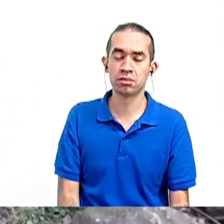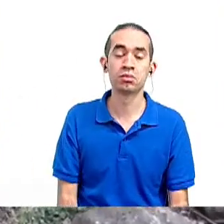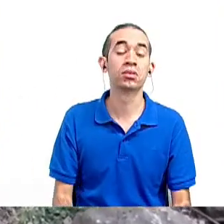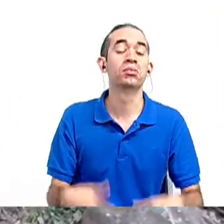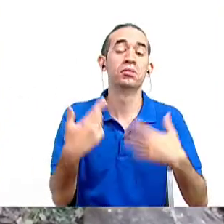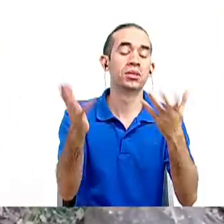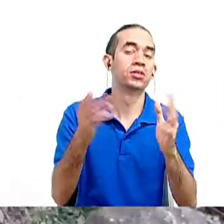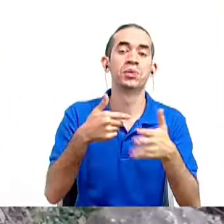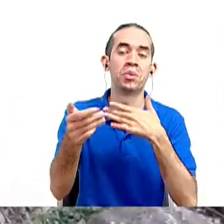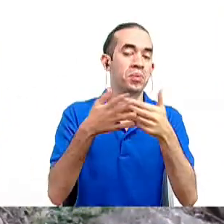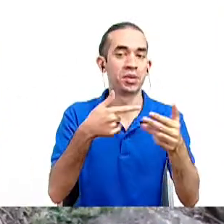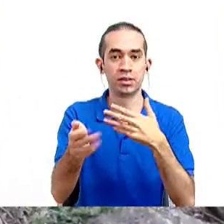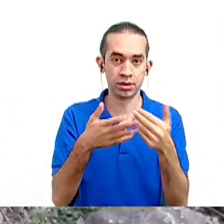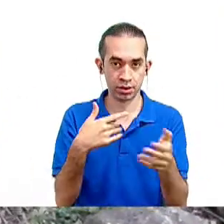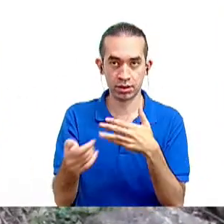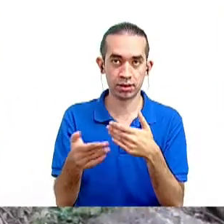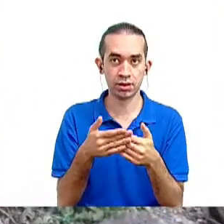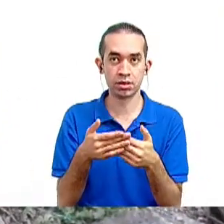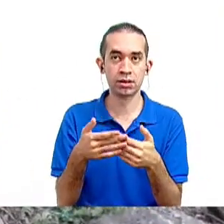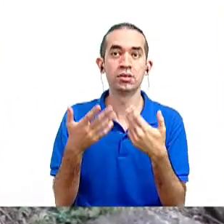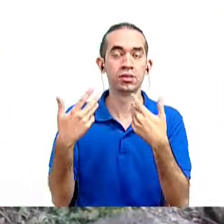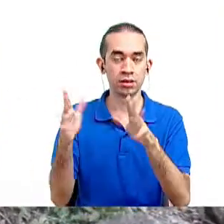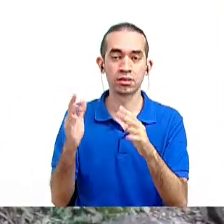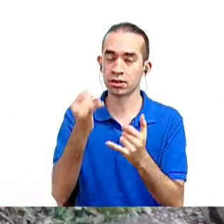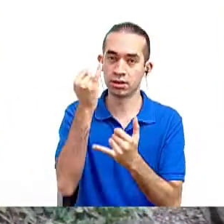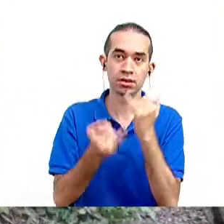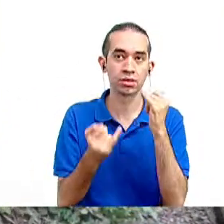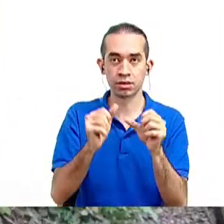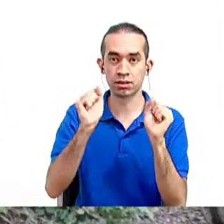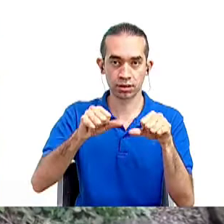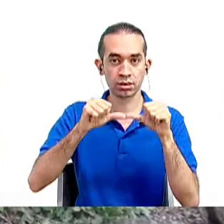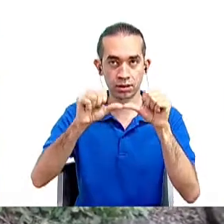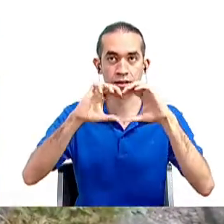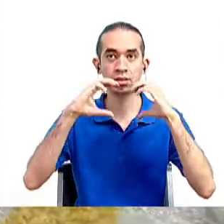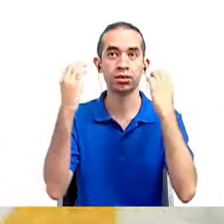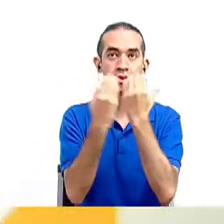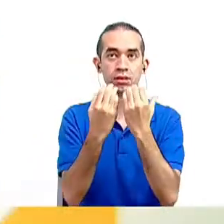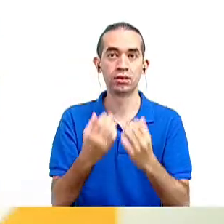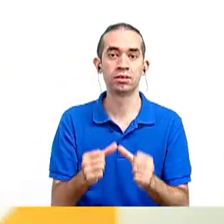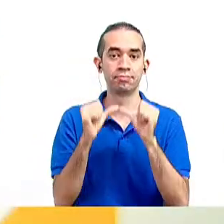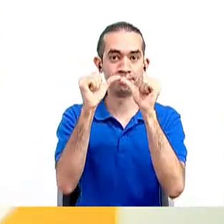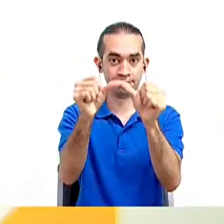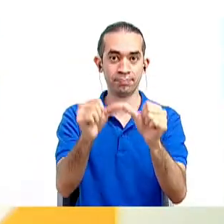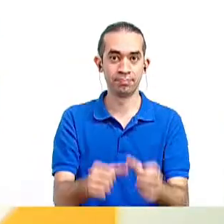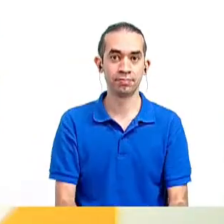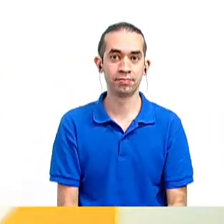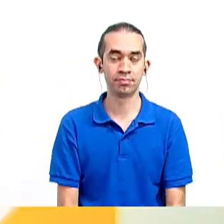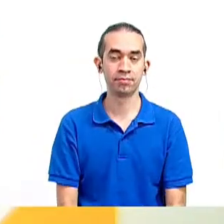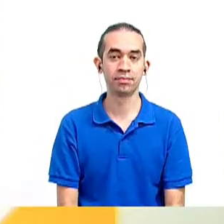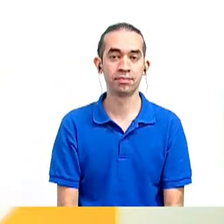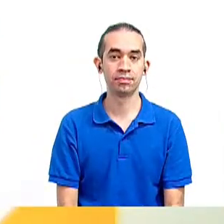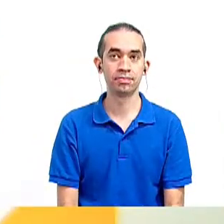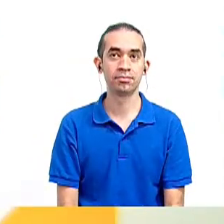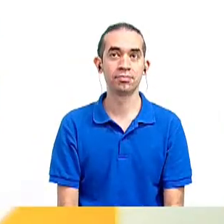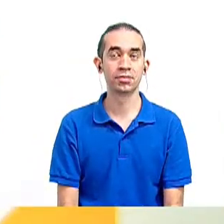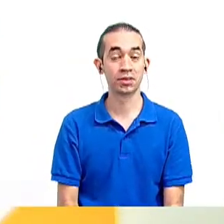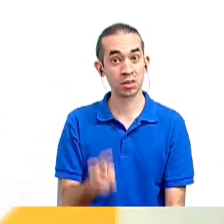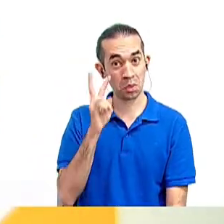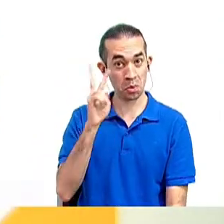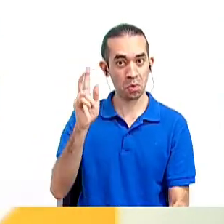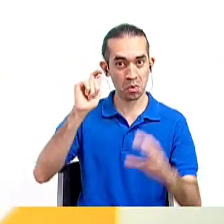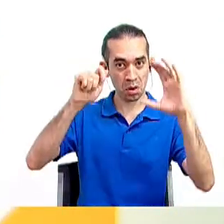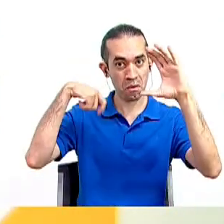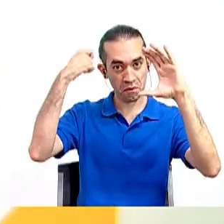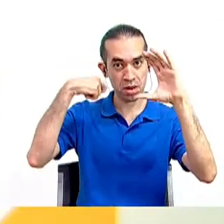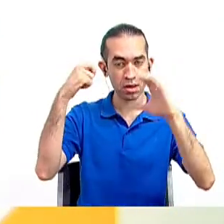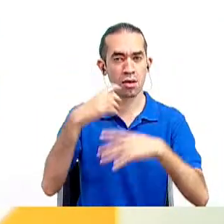bueno, no importa. Vamos a dejarlo así para poder continuar con la clase. Seguimos. ¿Vieron en ese video